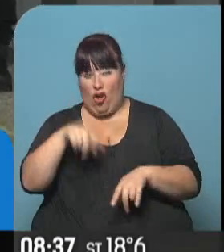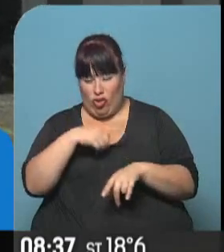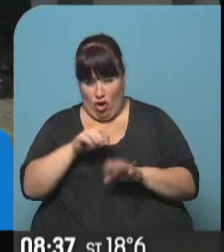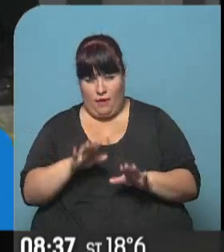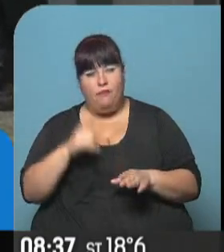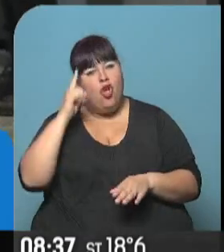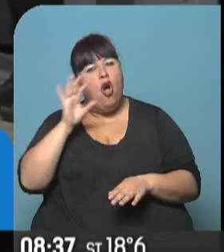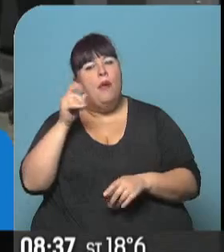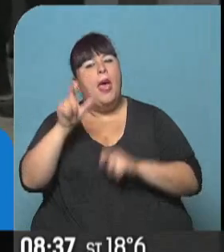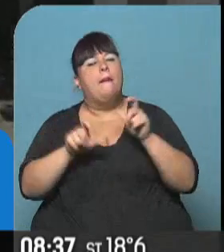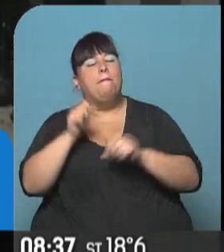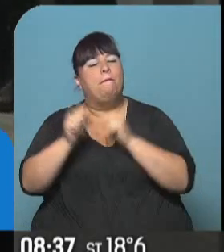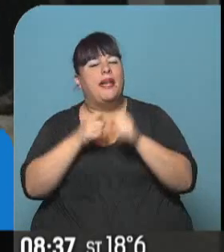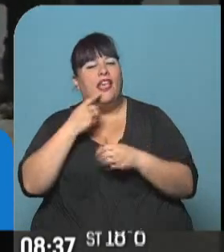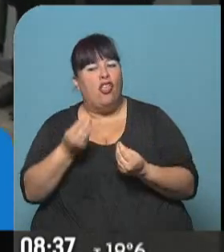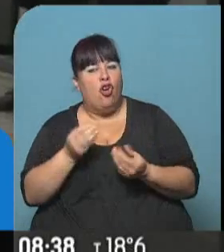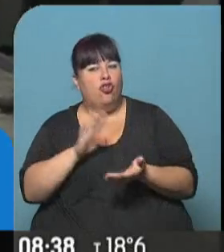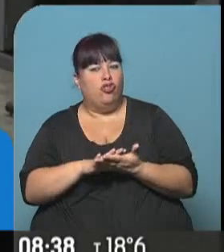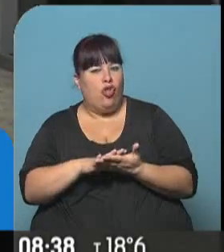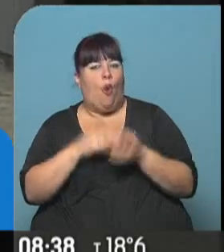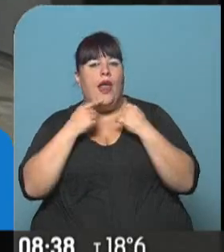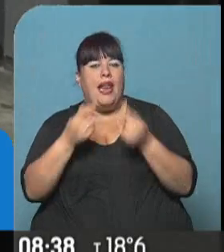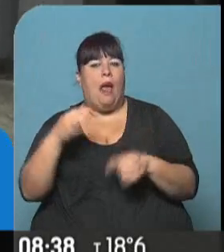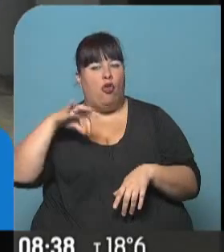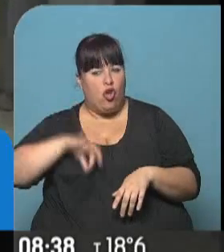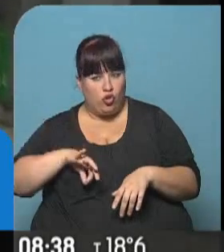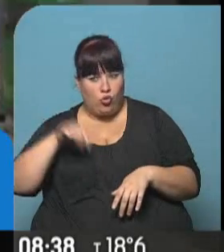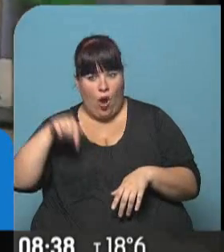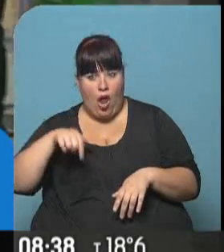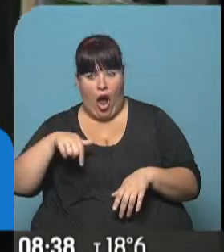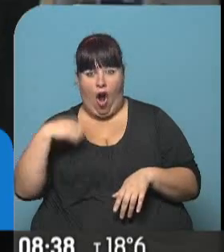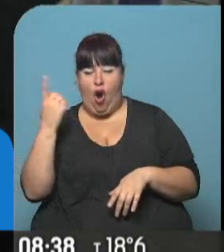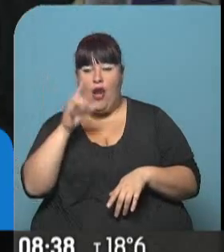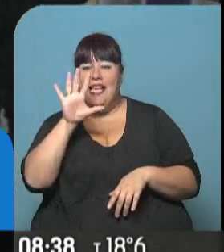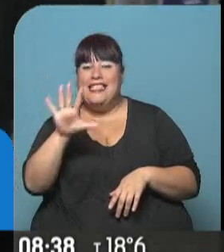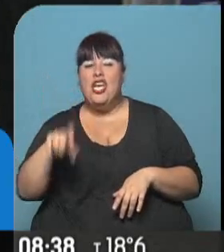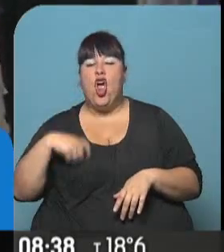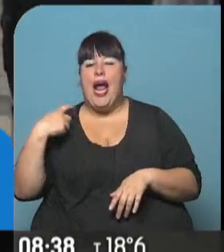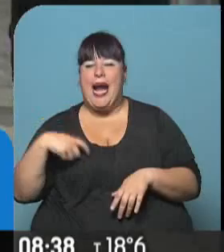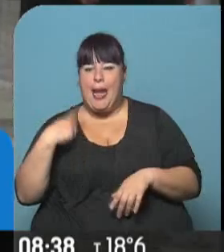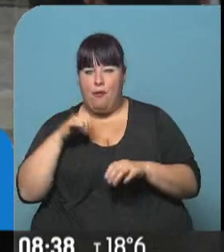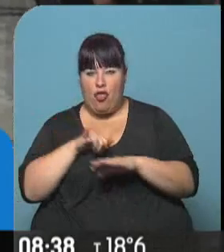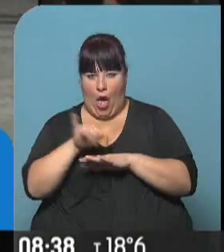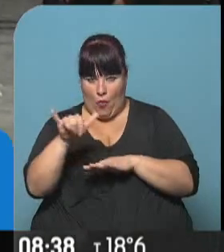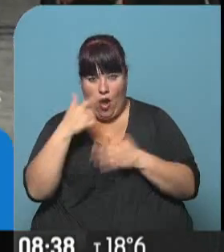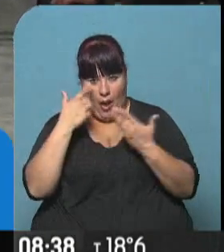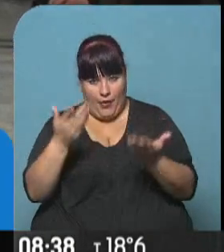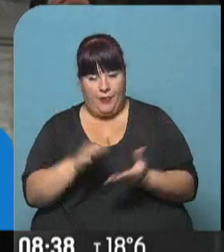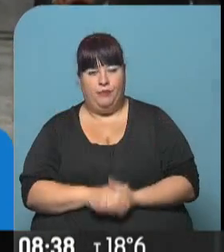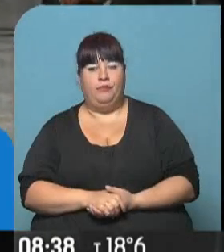que opinaba la empresa de este reclamo paritario que están llevando adelante los 5 gremios aeronáuticos lo